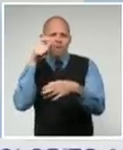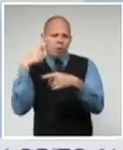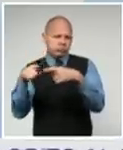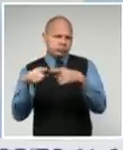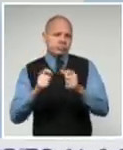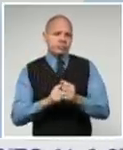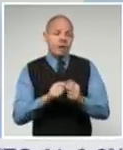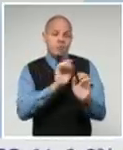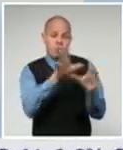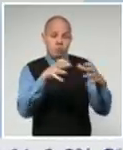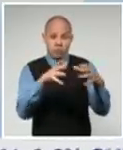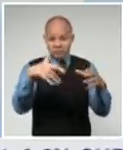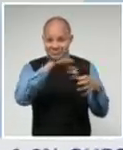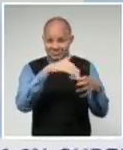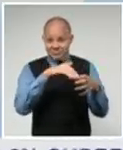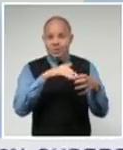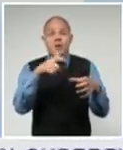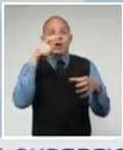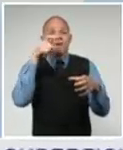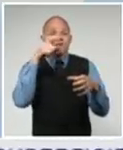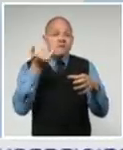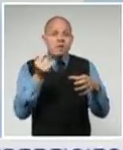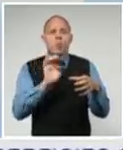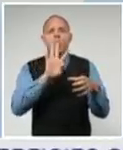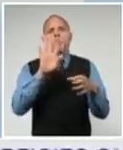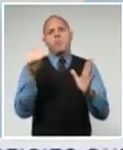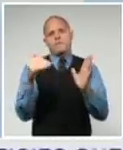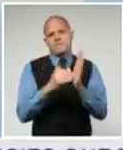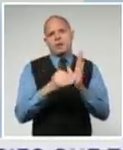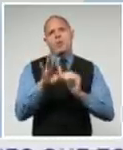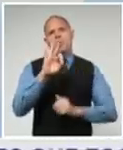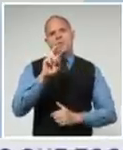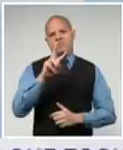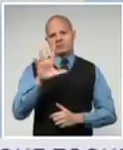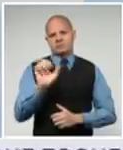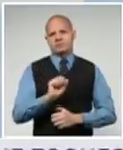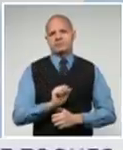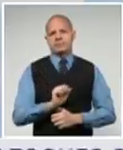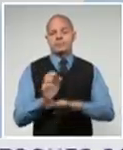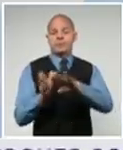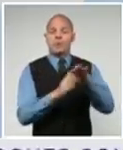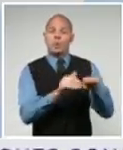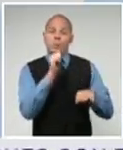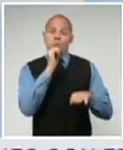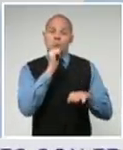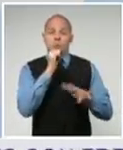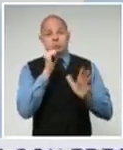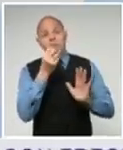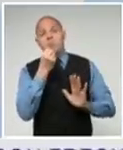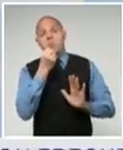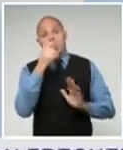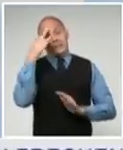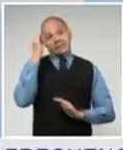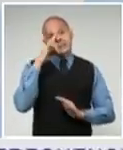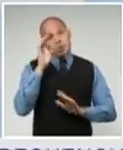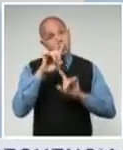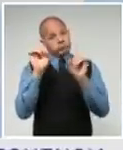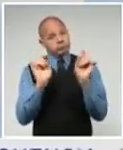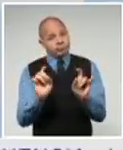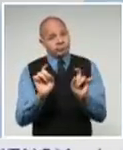4.825, sospechosos 1.220 y confirmados activos